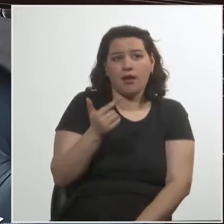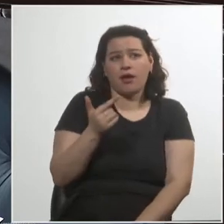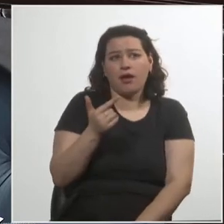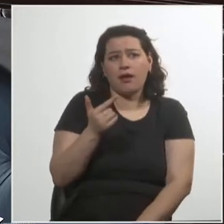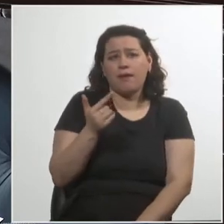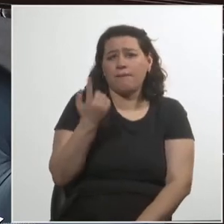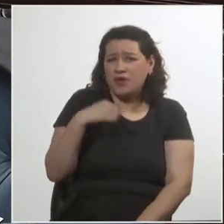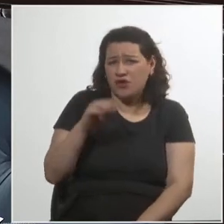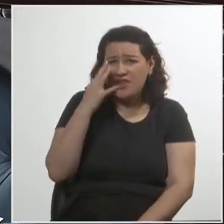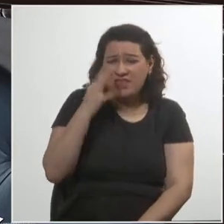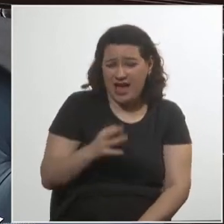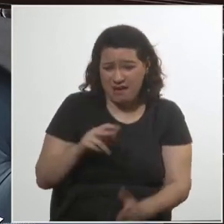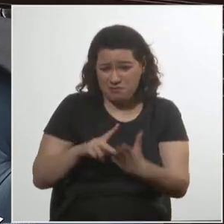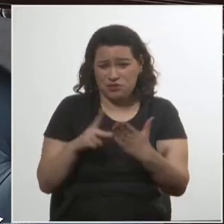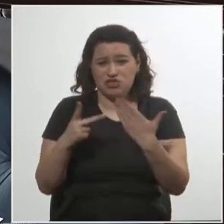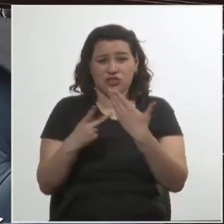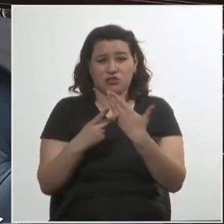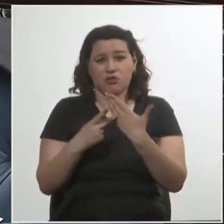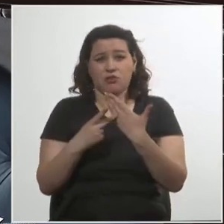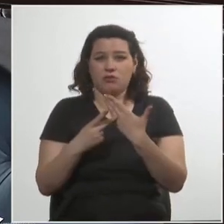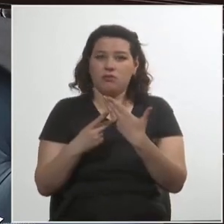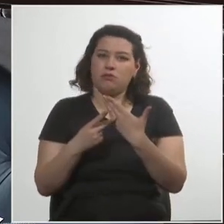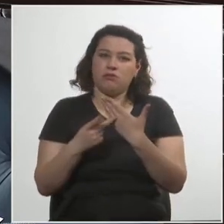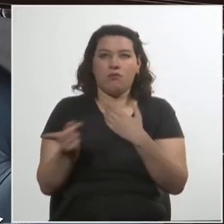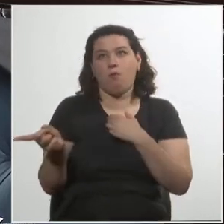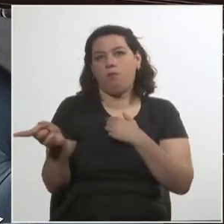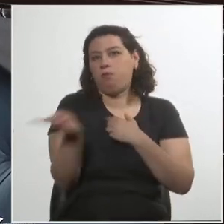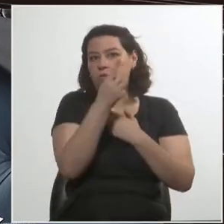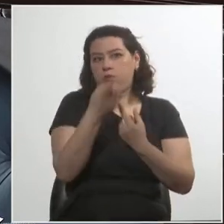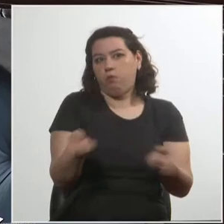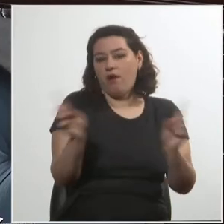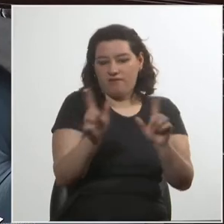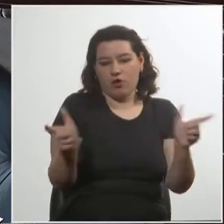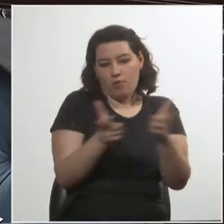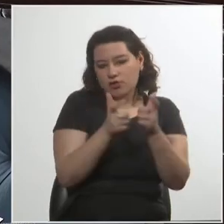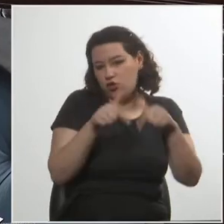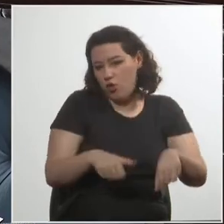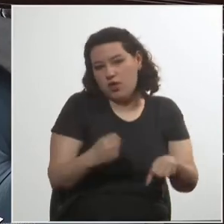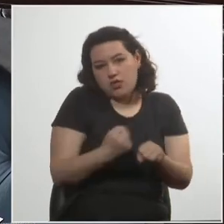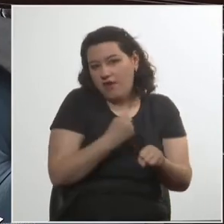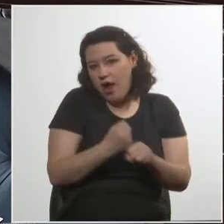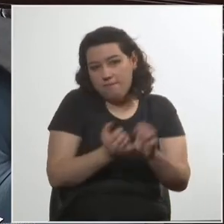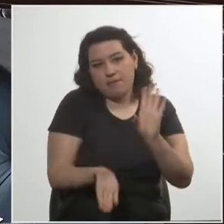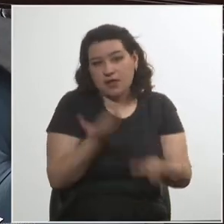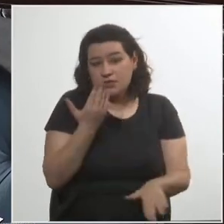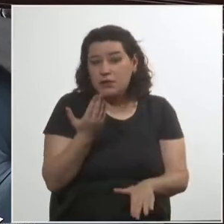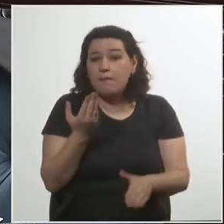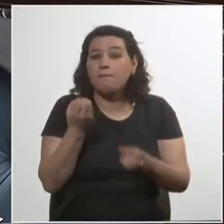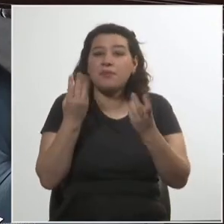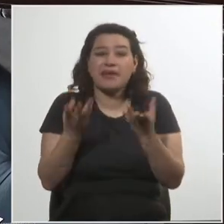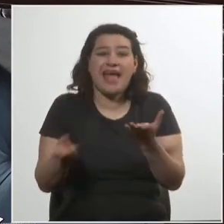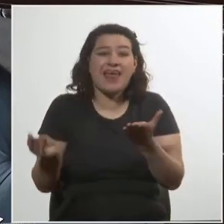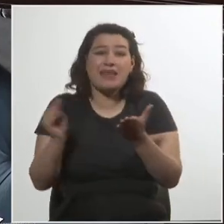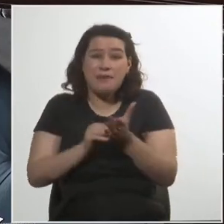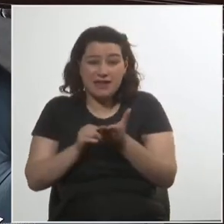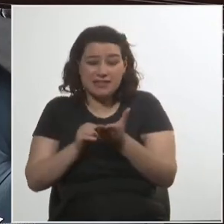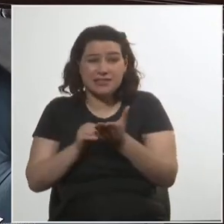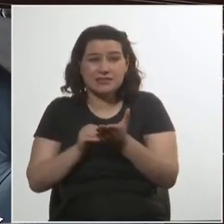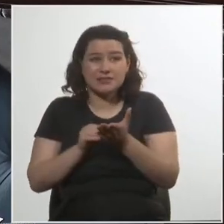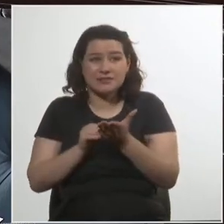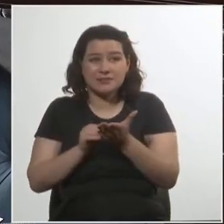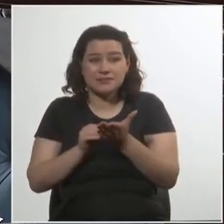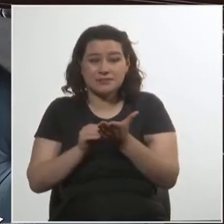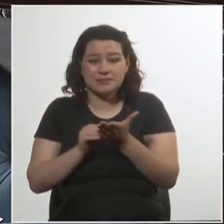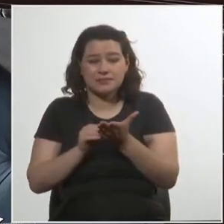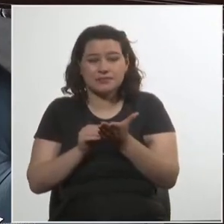realmente este proyecto debería volver a comisión en el día de hoy porque Además este